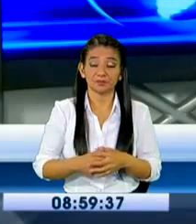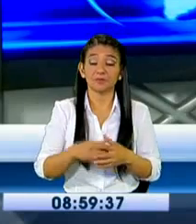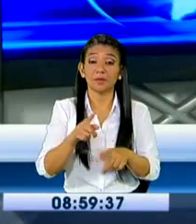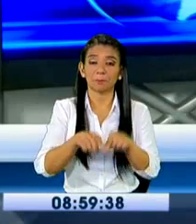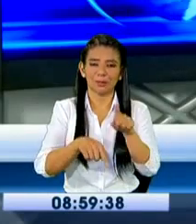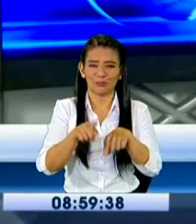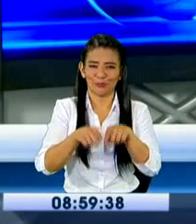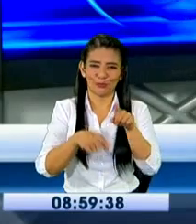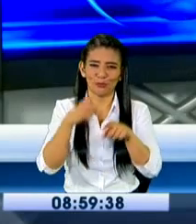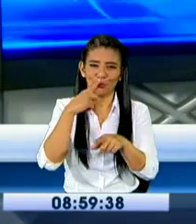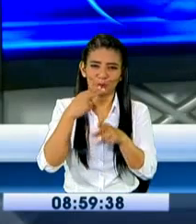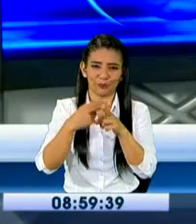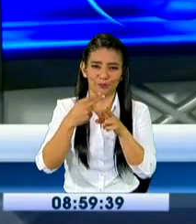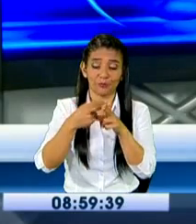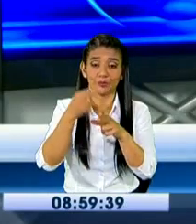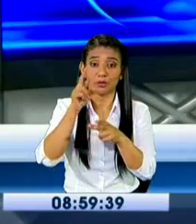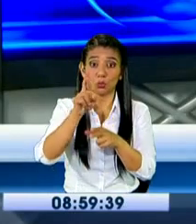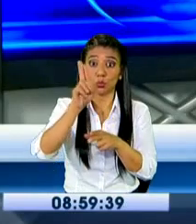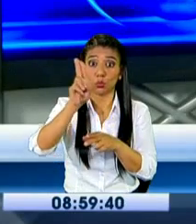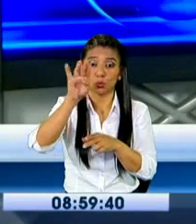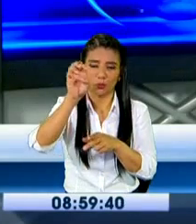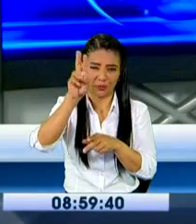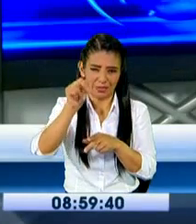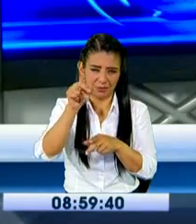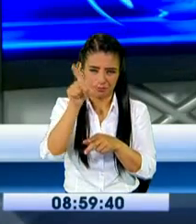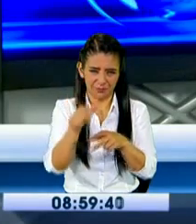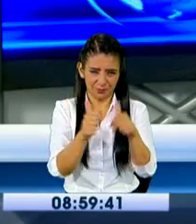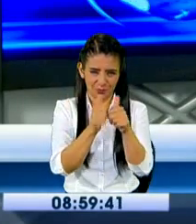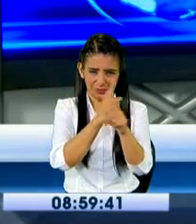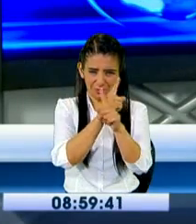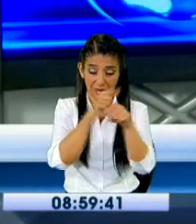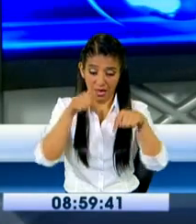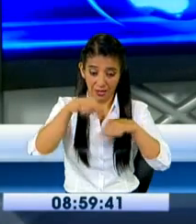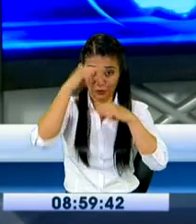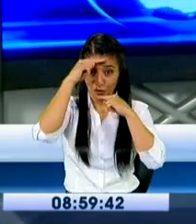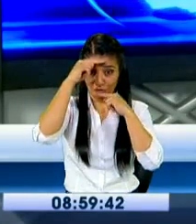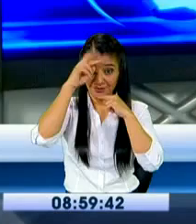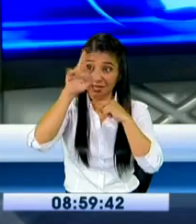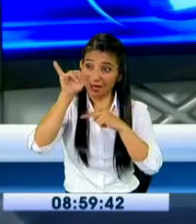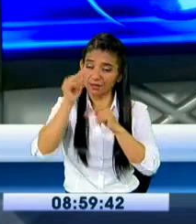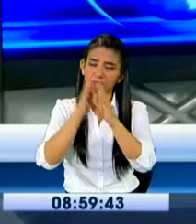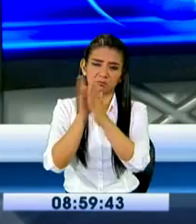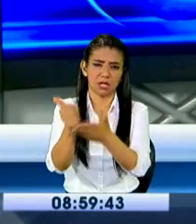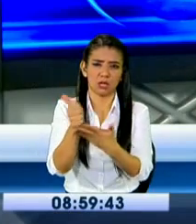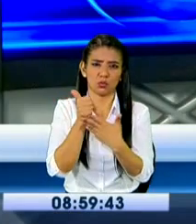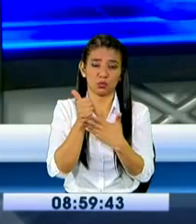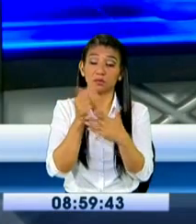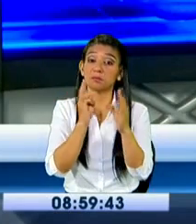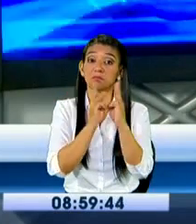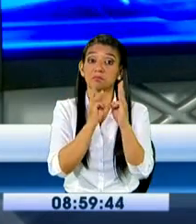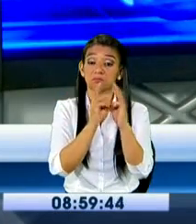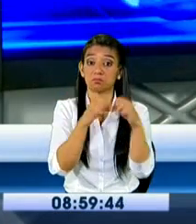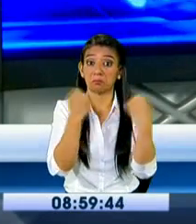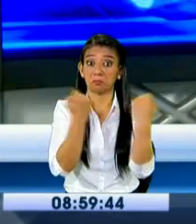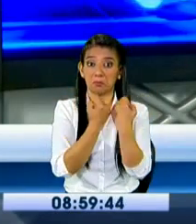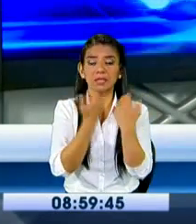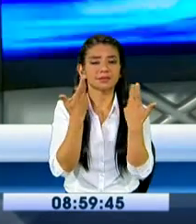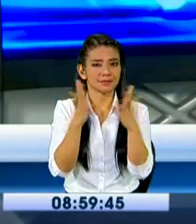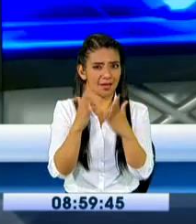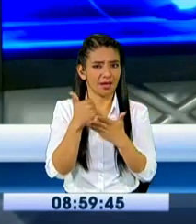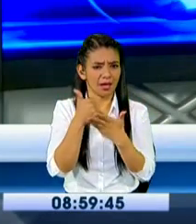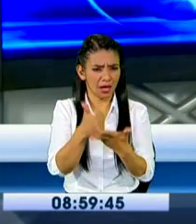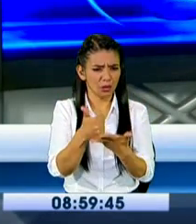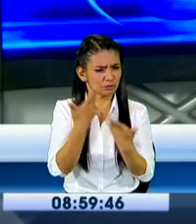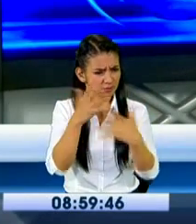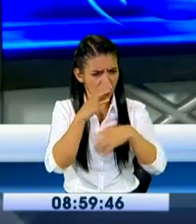Rubén Darío Bando, una persona con discapacidad que a través de este medio de comunicación solicitó ayuda, el Ministerio de Inclusión Económica y Social